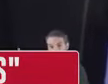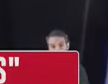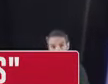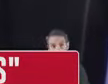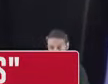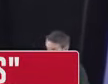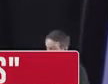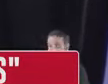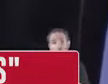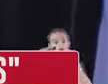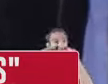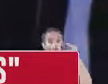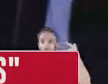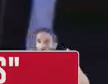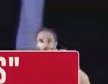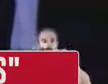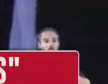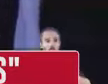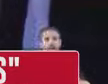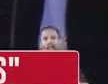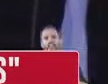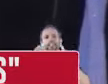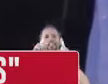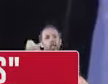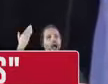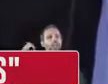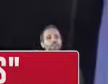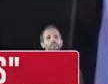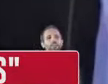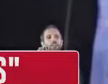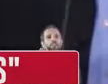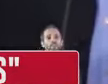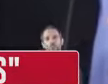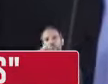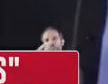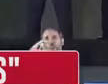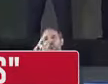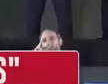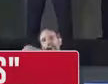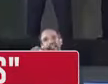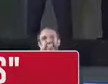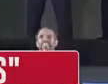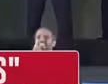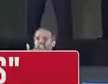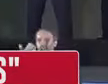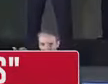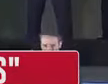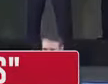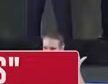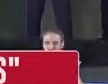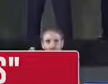fantástico acá acá también presentamos el kun y está acá en tecnópolis